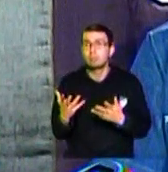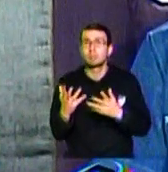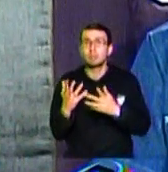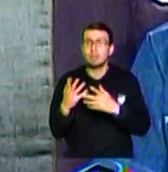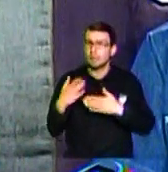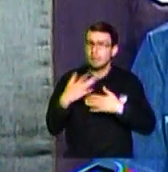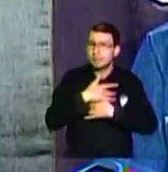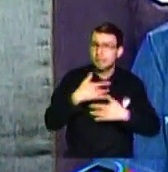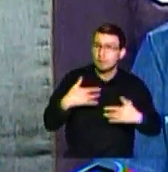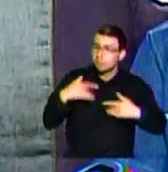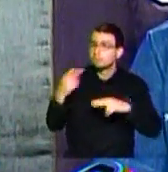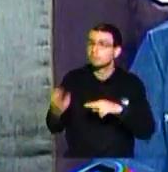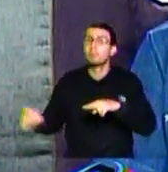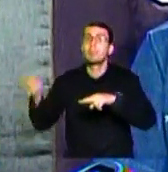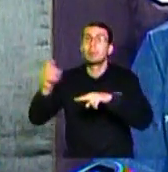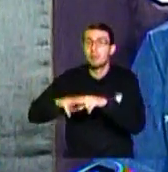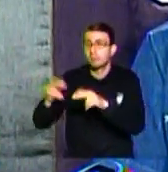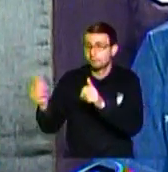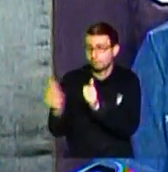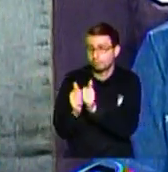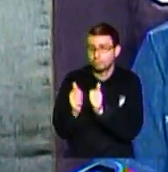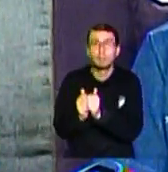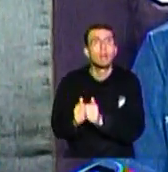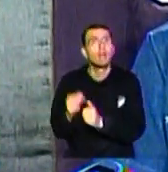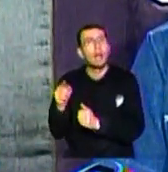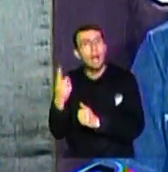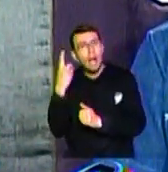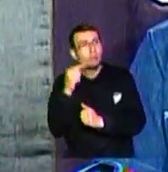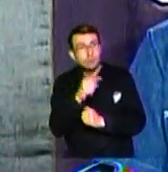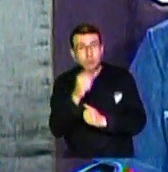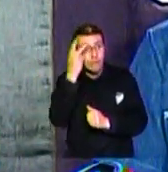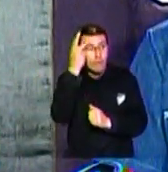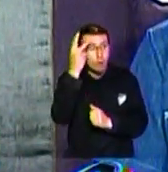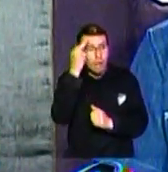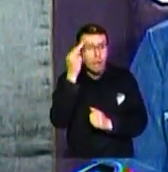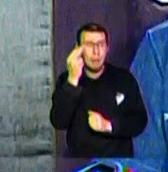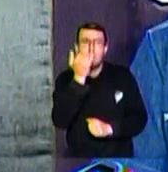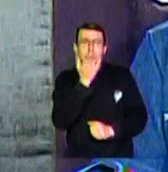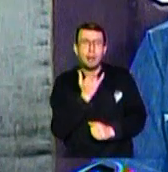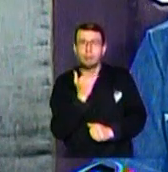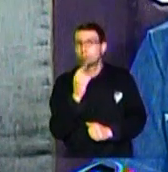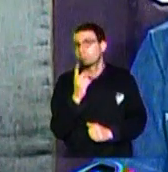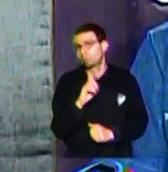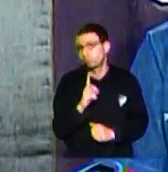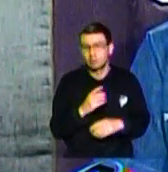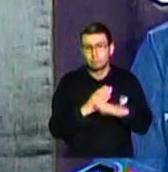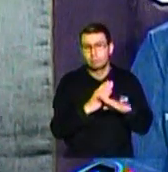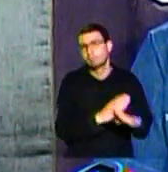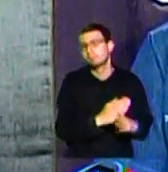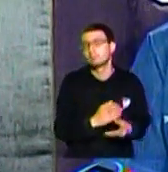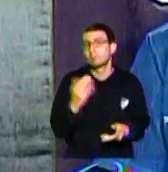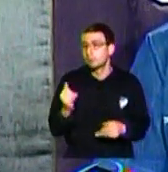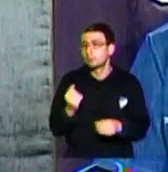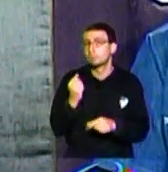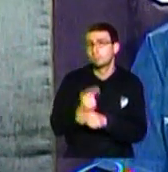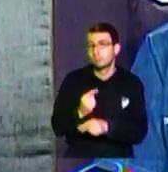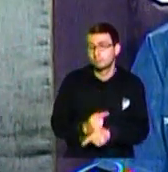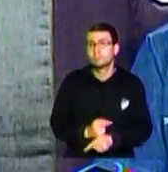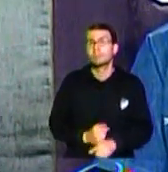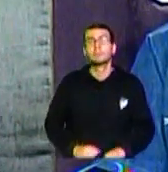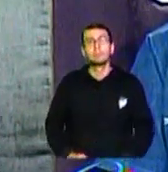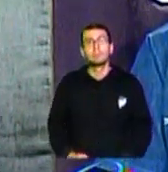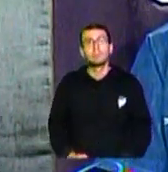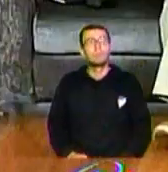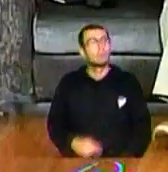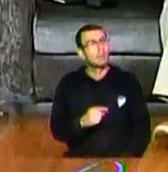con otros exámenes diagnósticos para no tener cabida al error, para no omitir un diagnóstico. ¿Qué